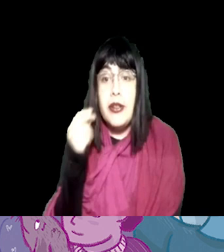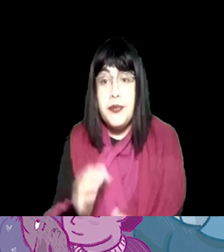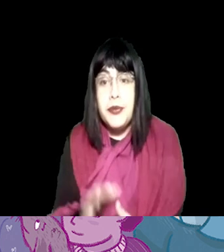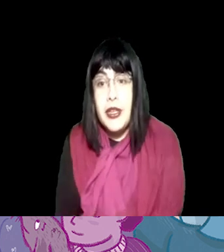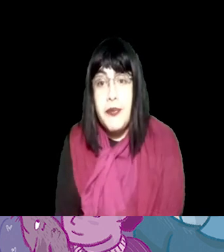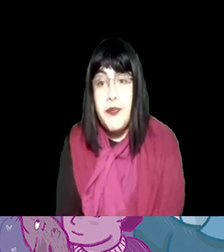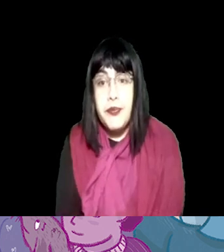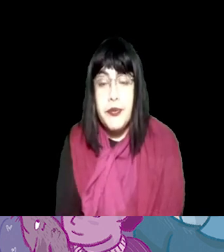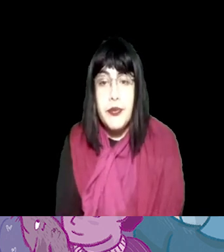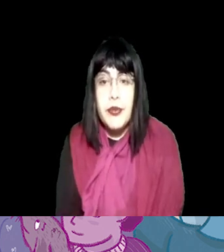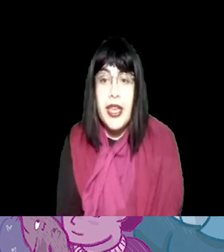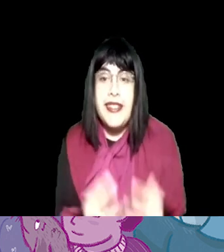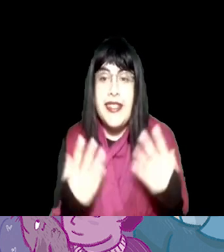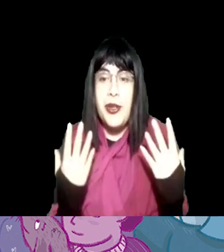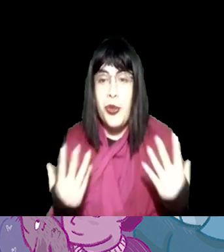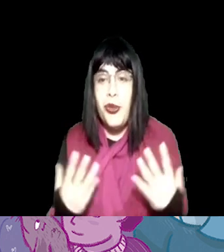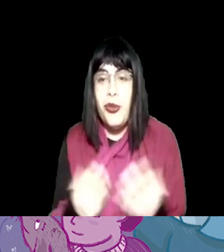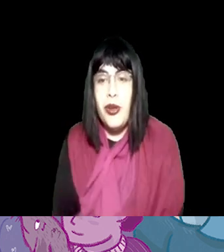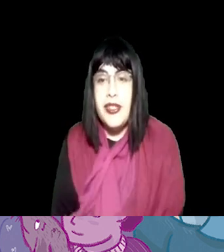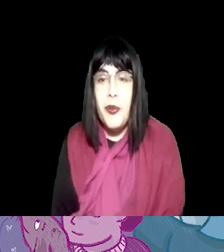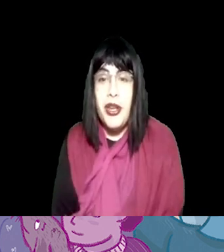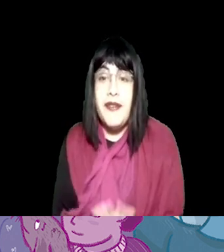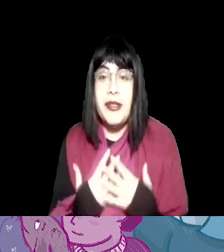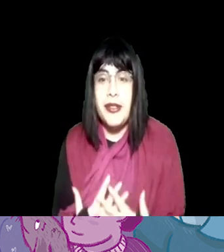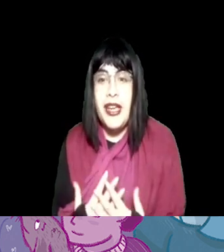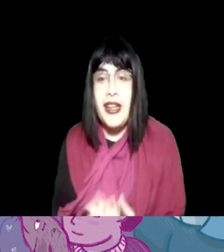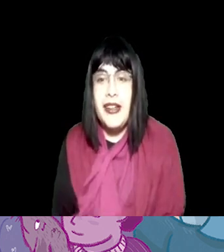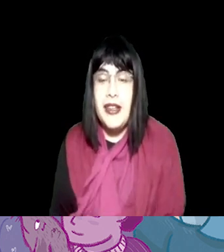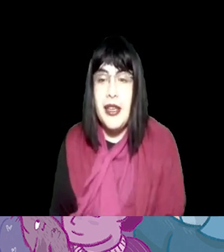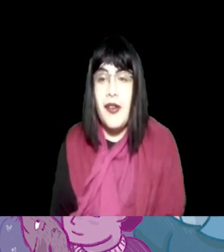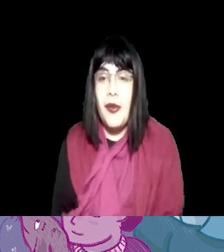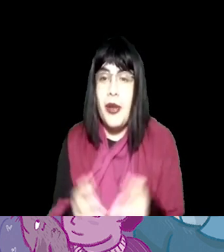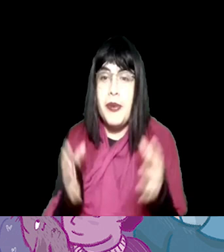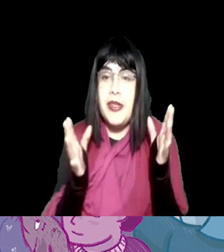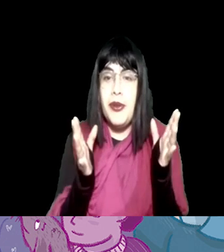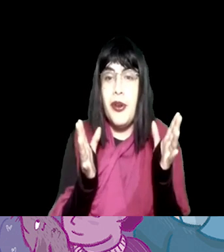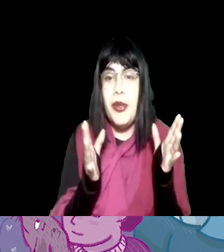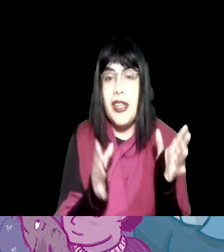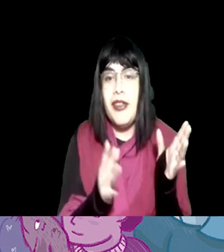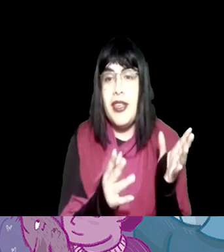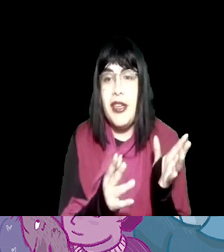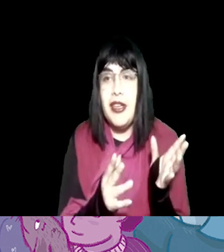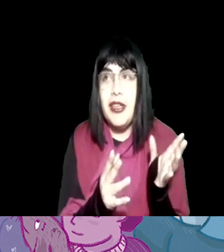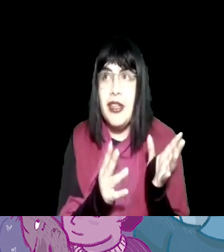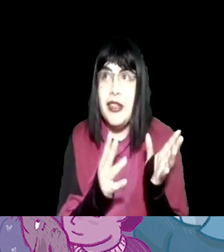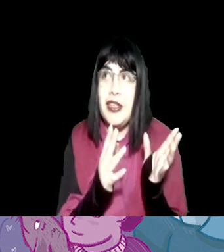y bueno, ¿qué sientes tú, así como a nivel personal? Hablábamos al principio,